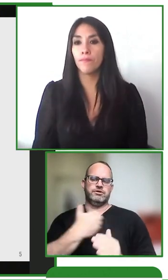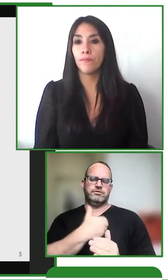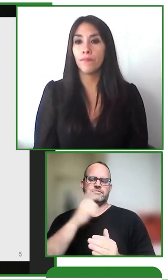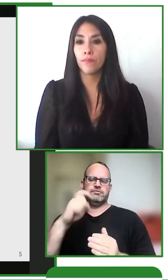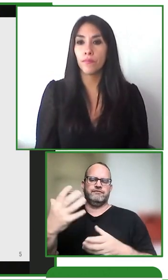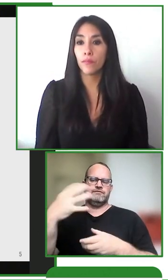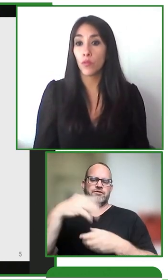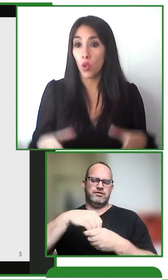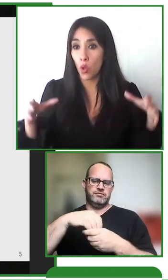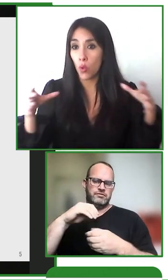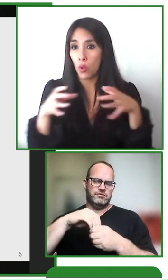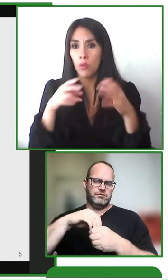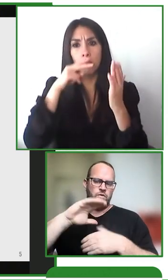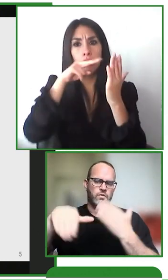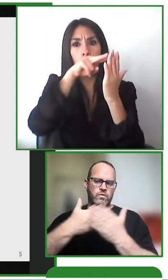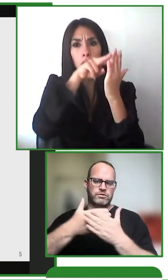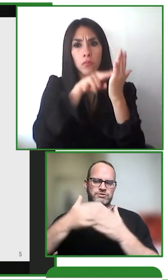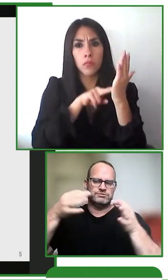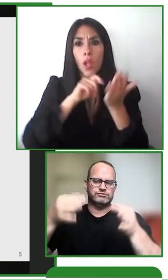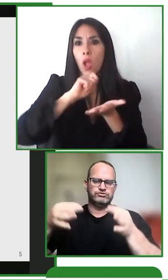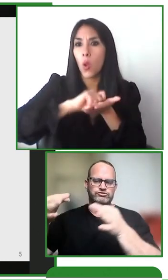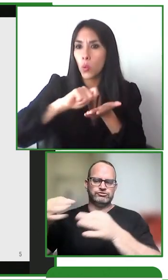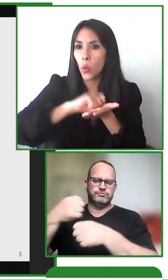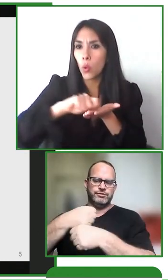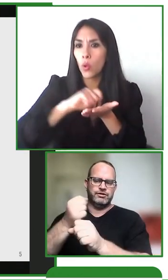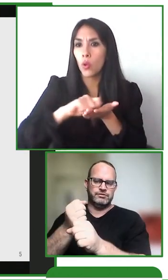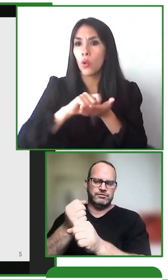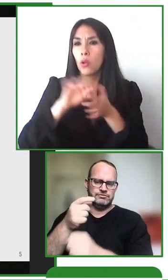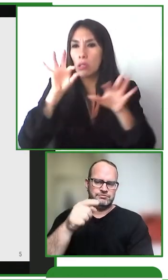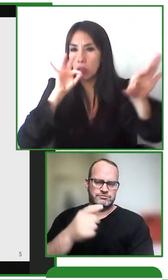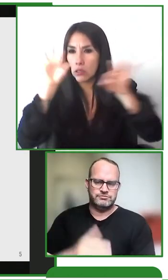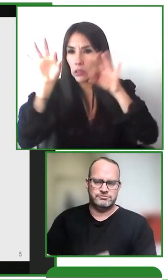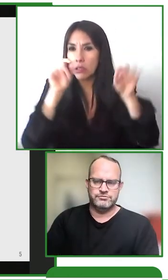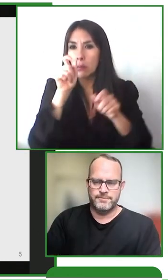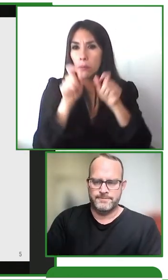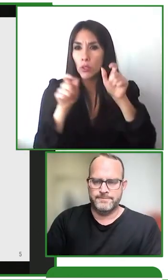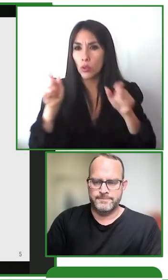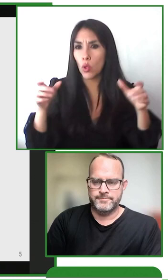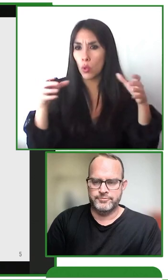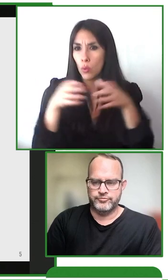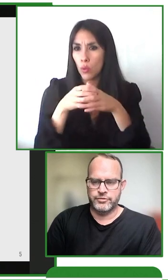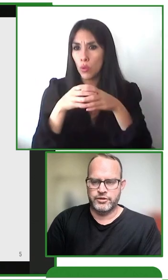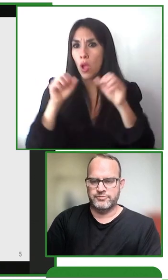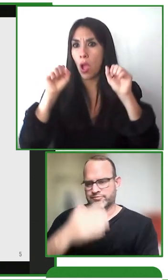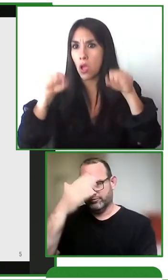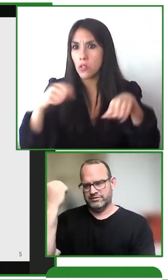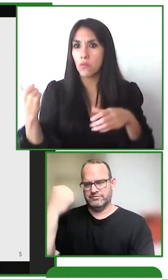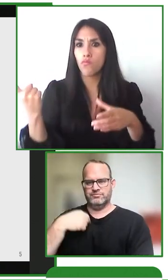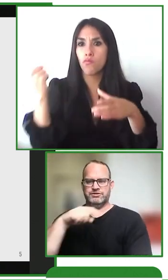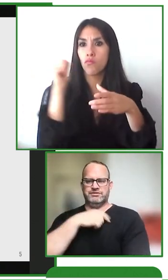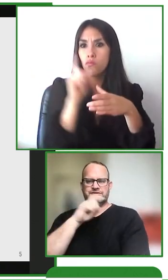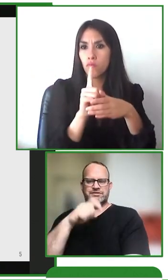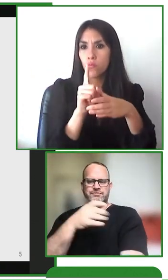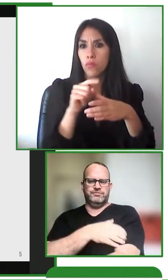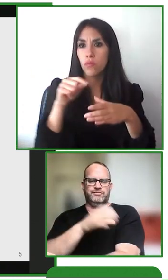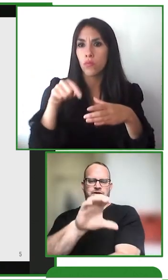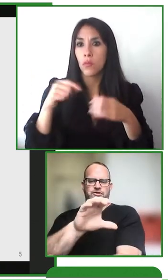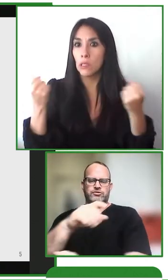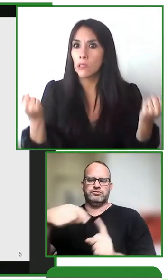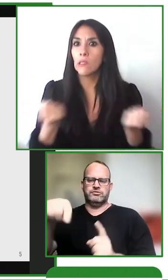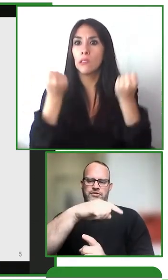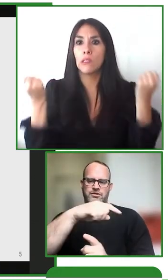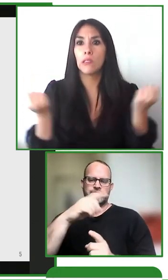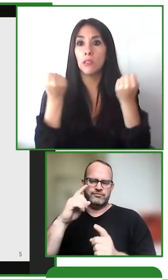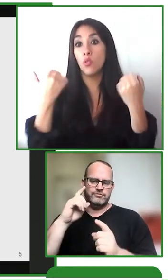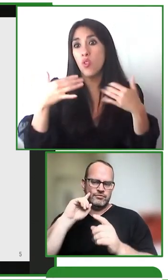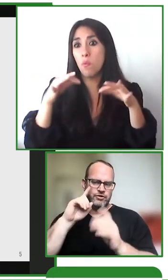de la comunidad que pueden involucrarse en esto. Y también enfatizamos en la importancia de contar con miembros de la comunidad sorda